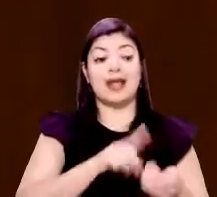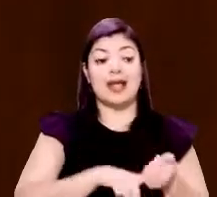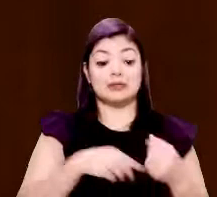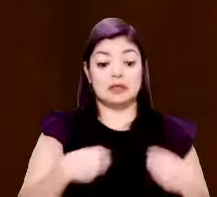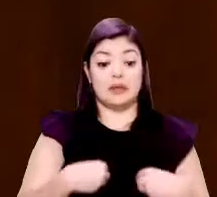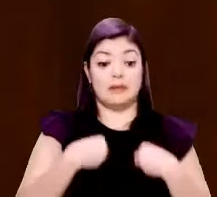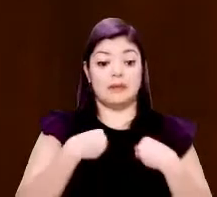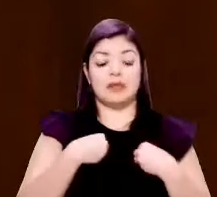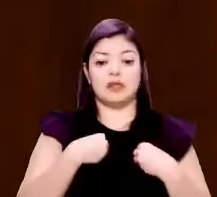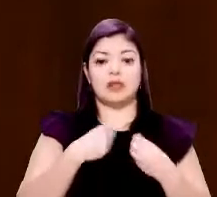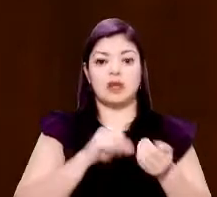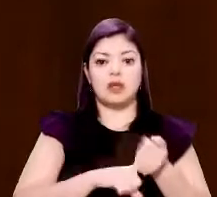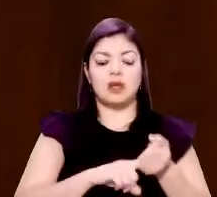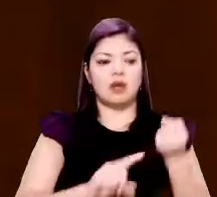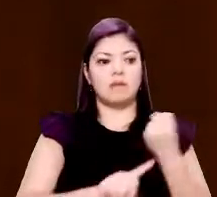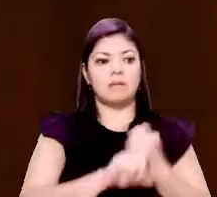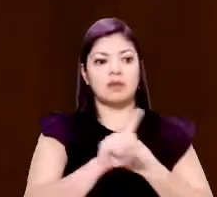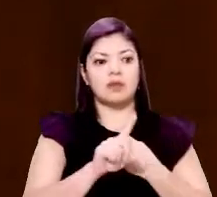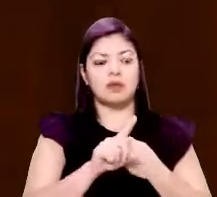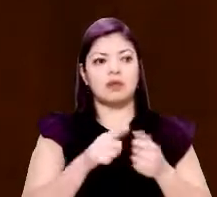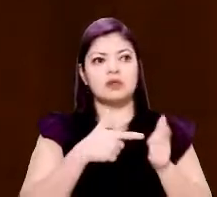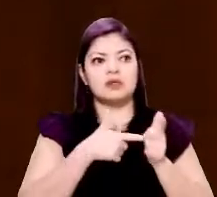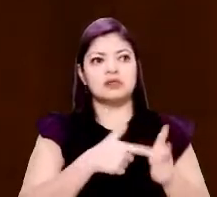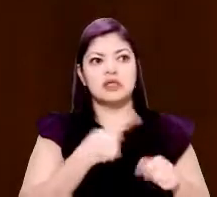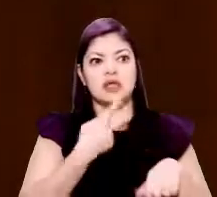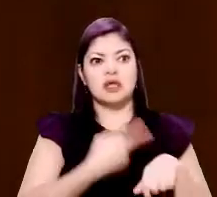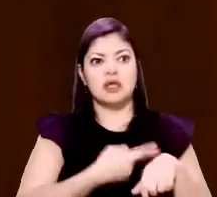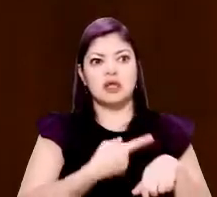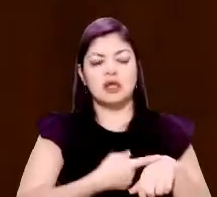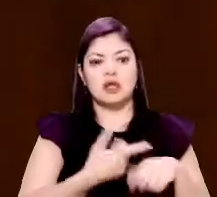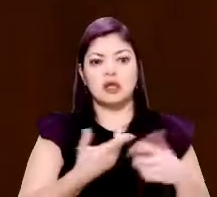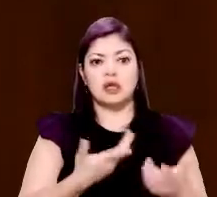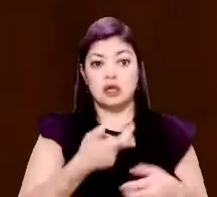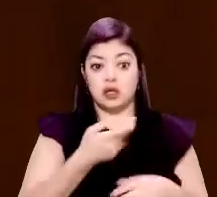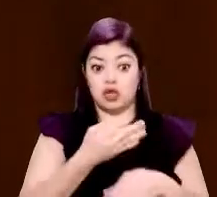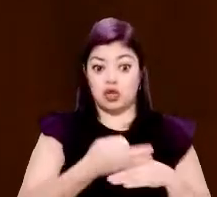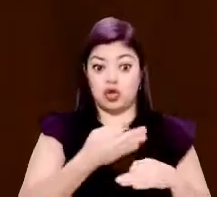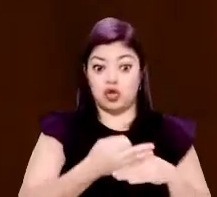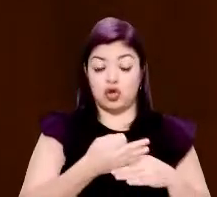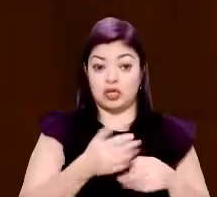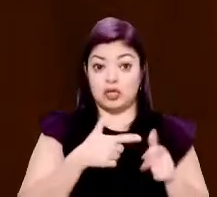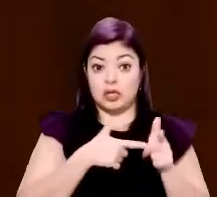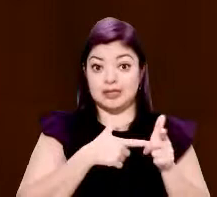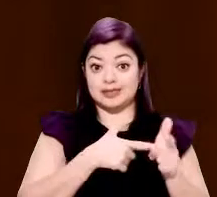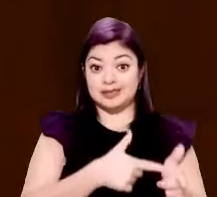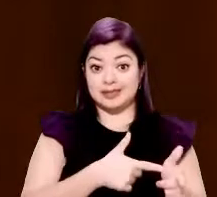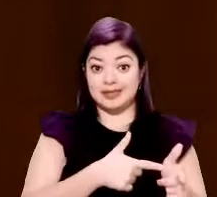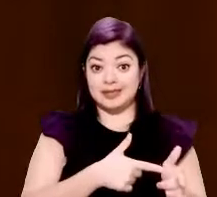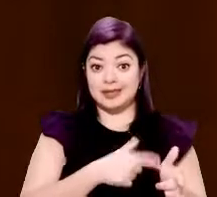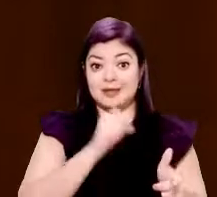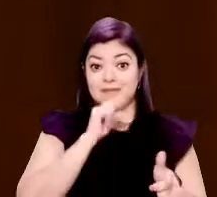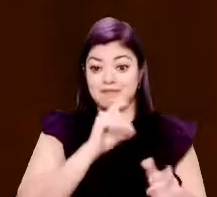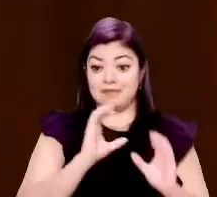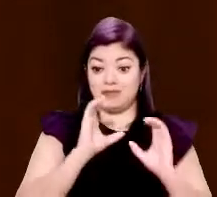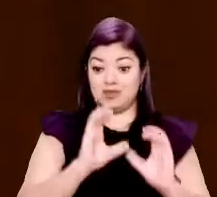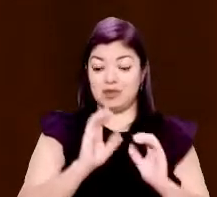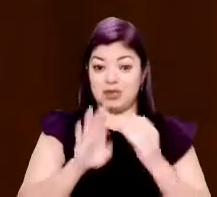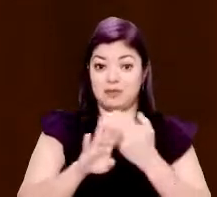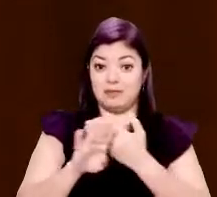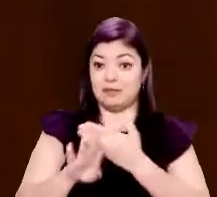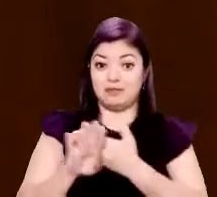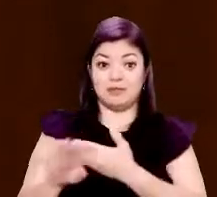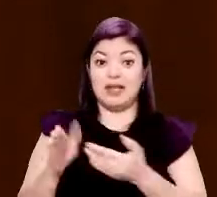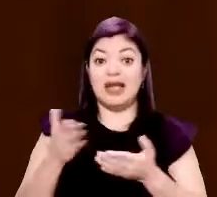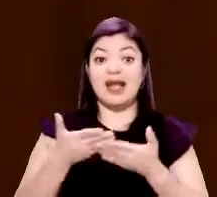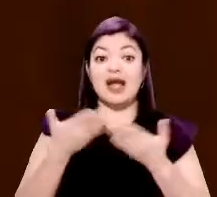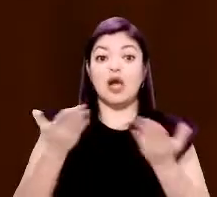vida. La prioridad hoy debe ser no solo continuar con los protocolos de contención, sino ayudar a las